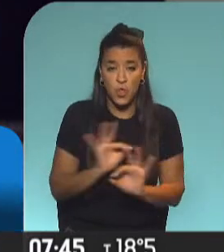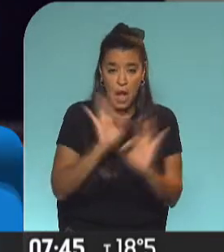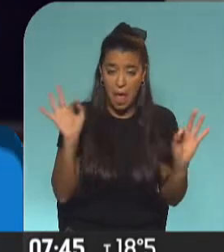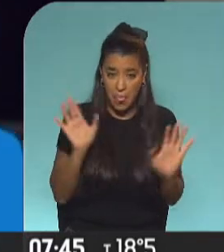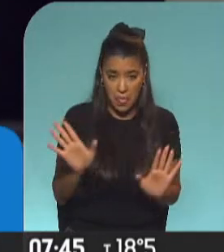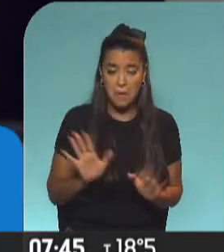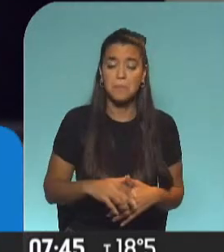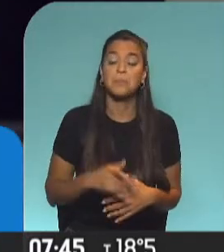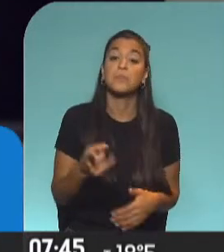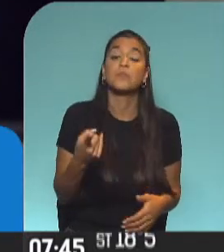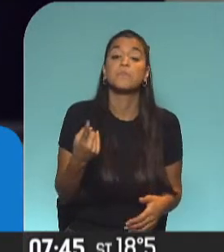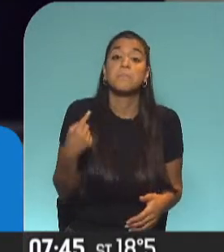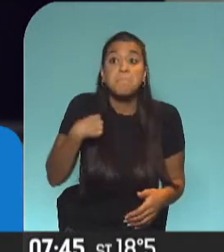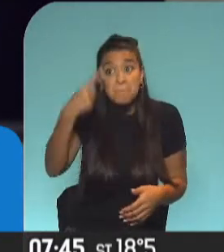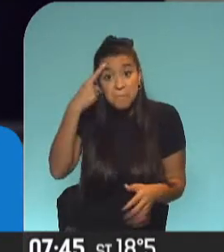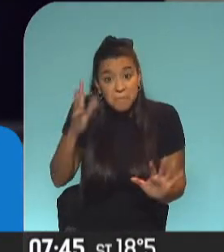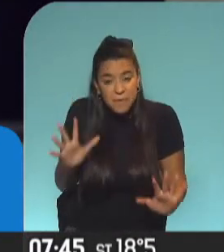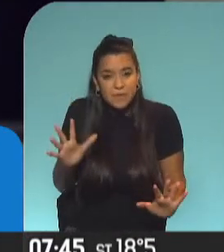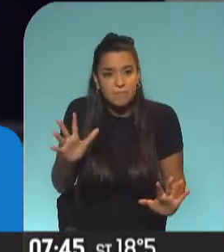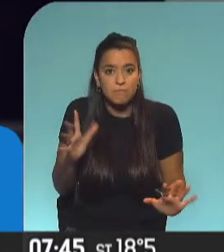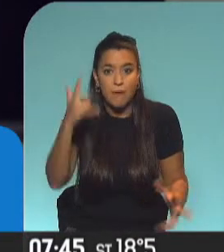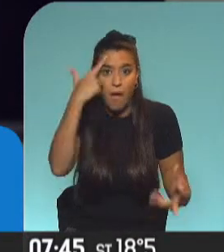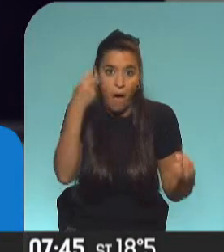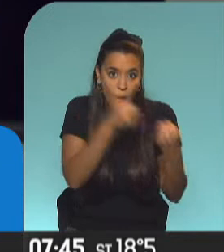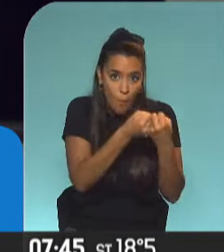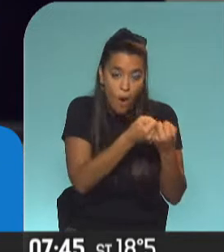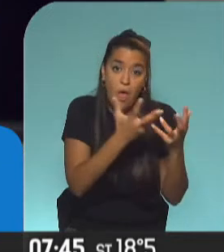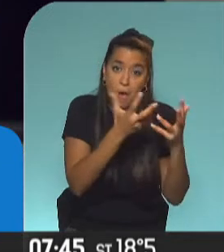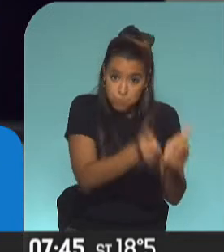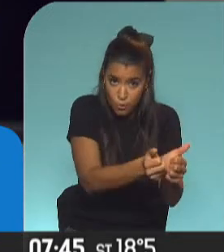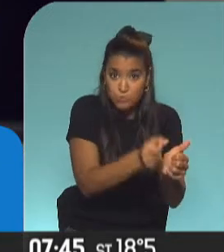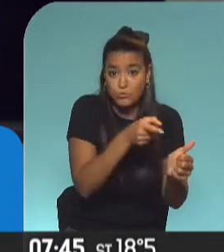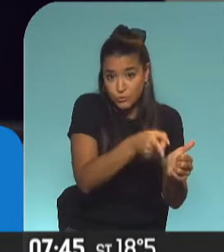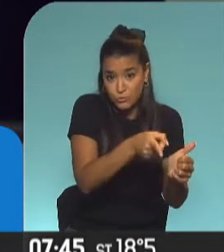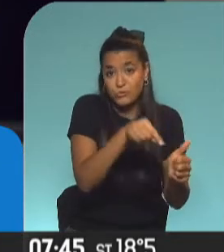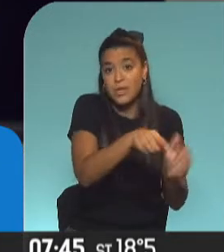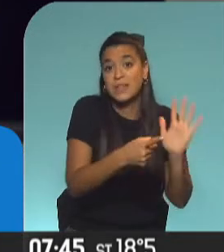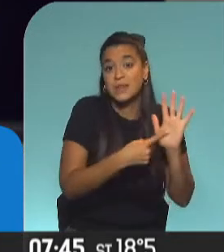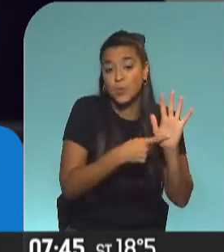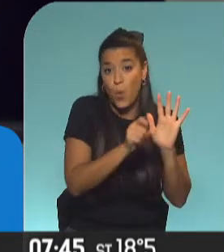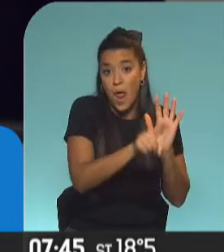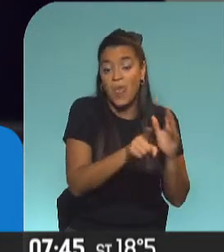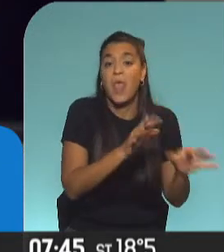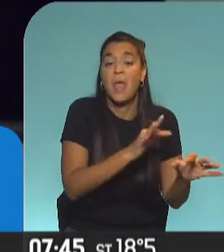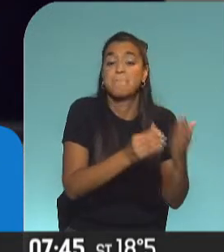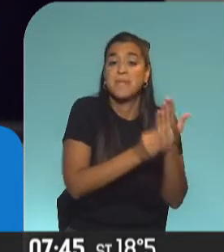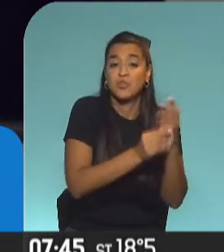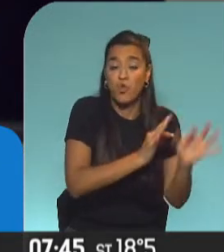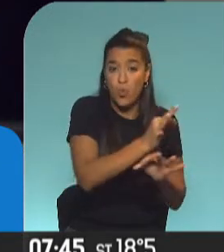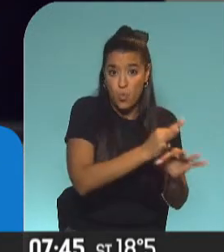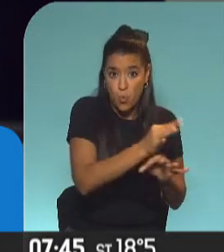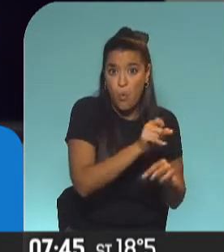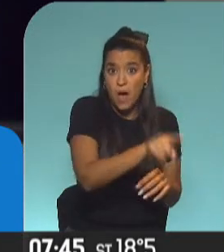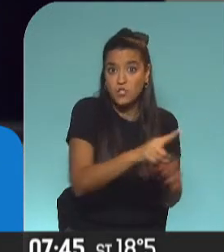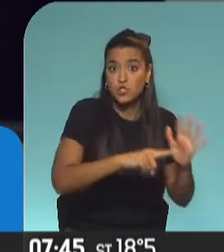porteño, con lo que uno interpreta que coincide y respalda a la titular de la cartera educativa de la ciudad de Buenos